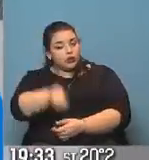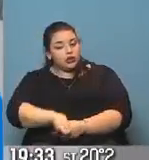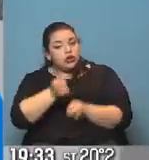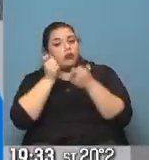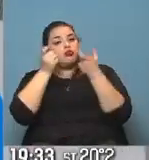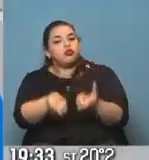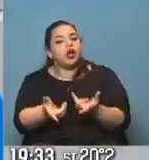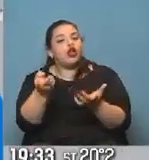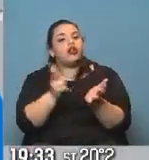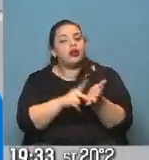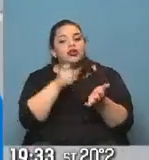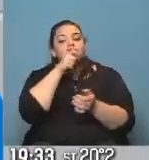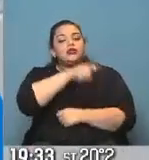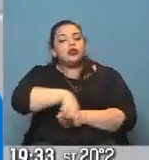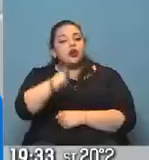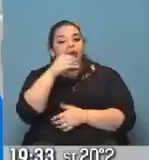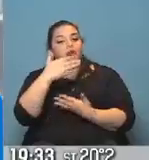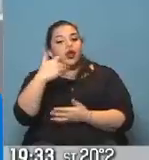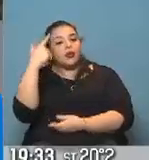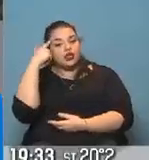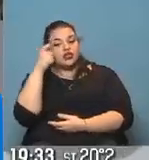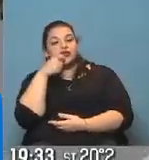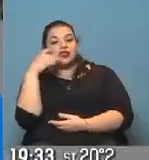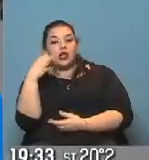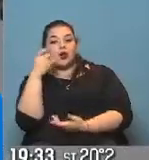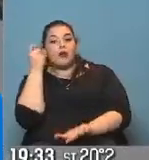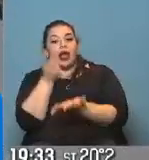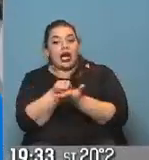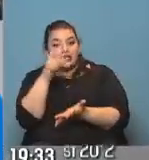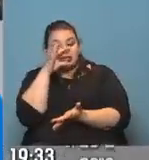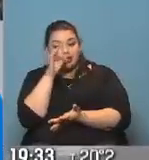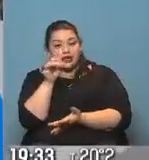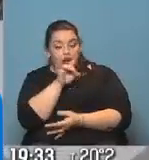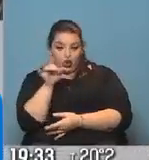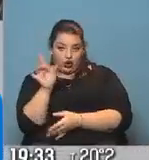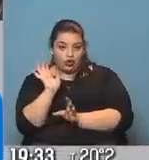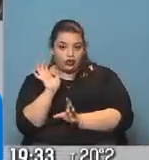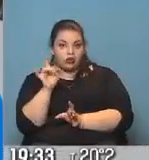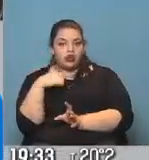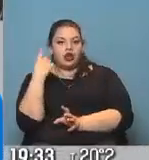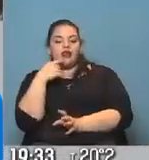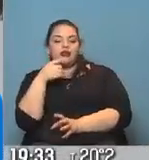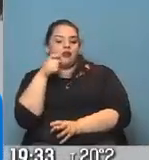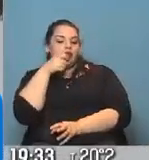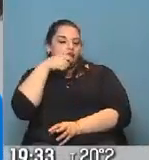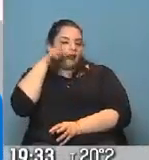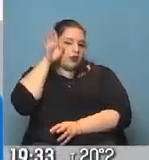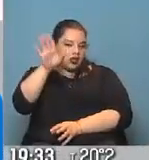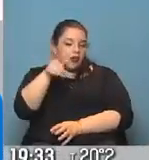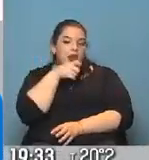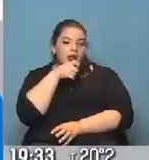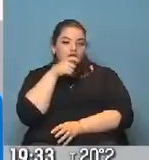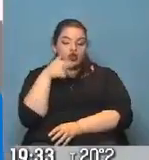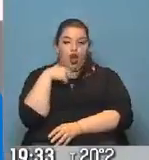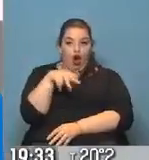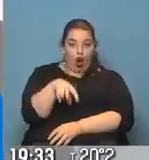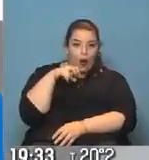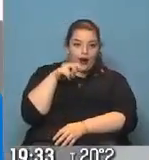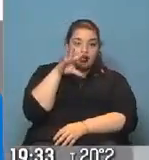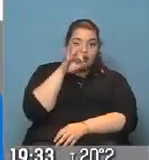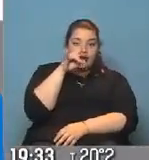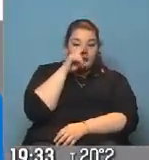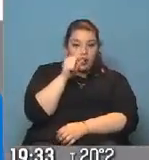repensar si tenemos que pagar una sustitución mínima. Ahora vamos a decir una exageración para que se entienda. Si yo hoy estoy cobrando